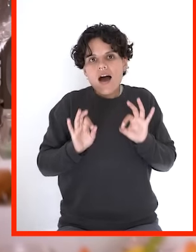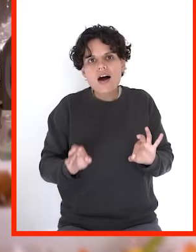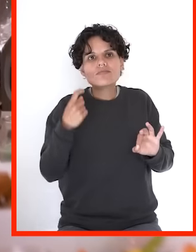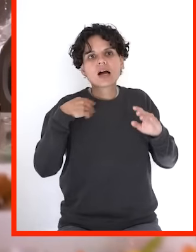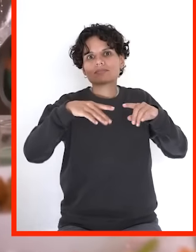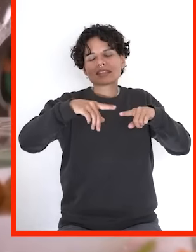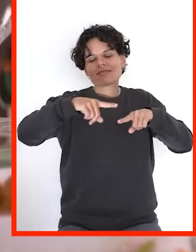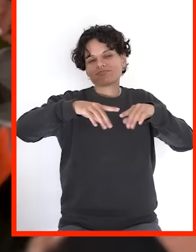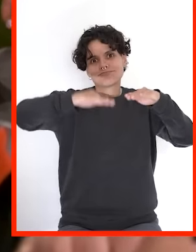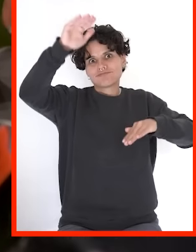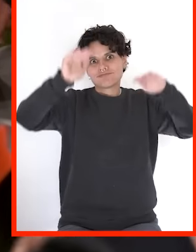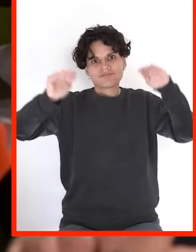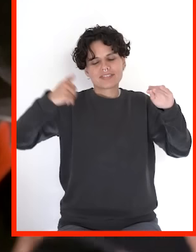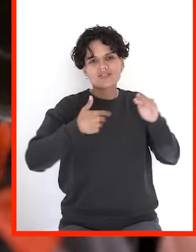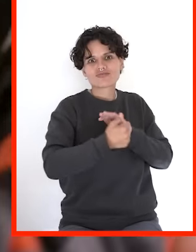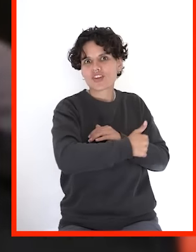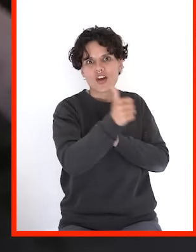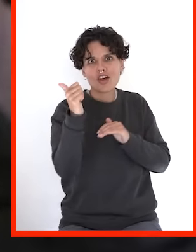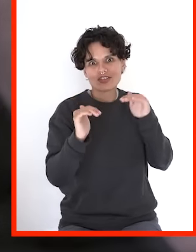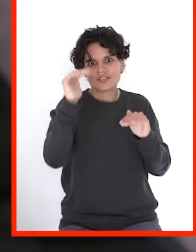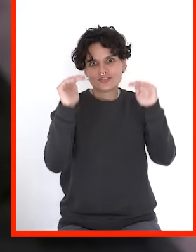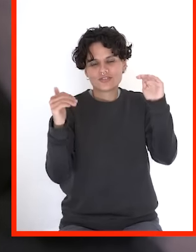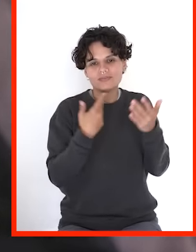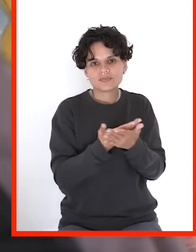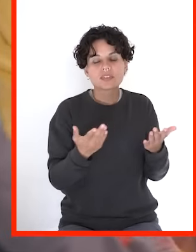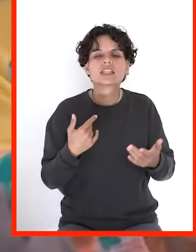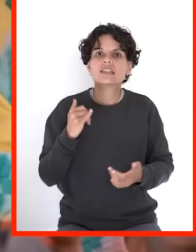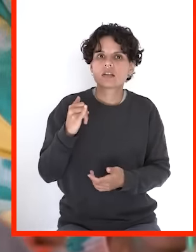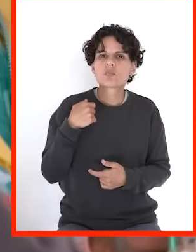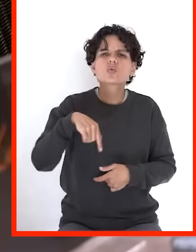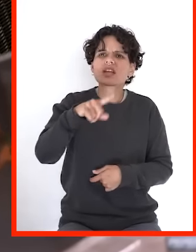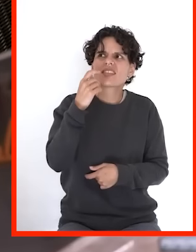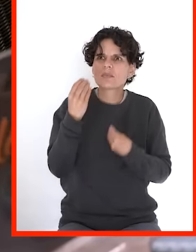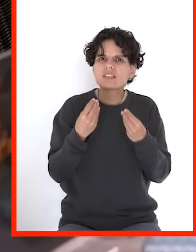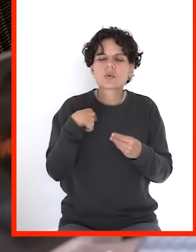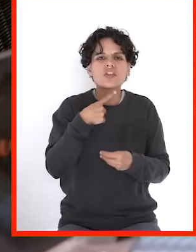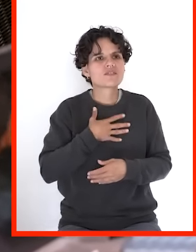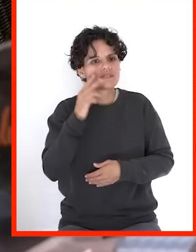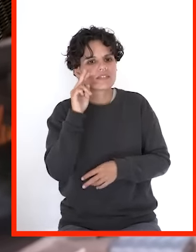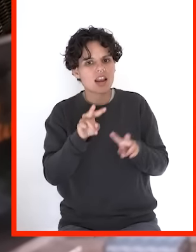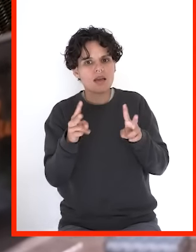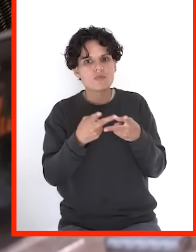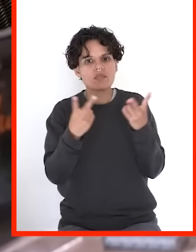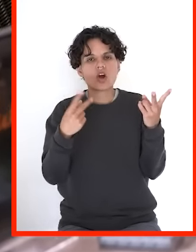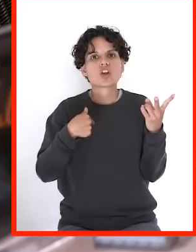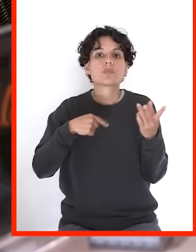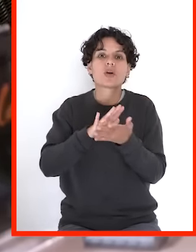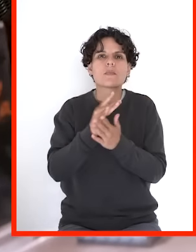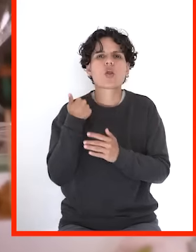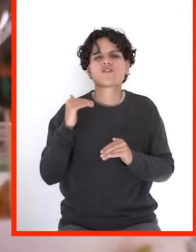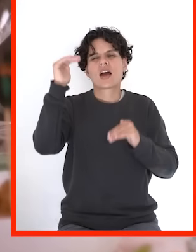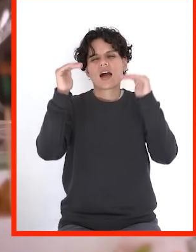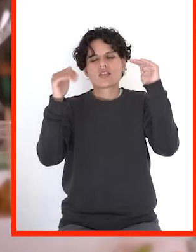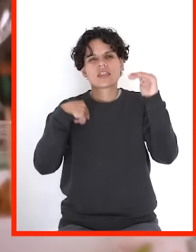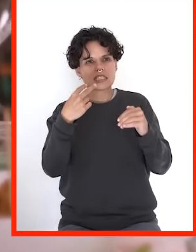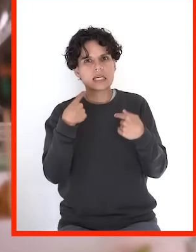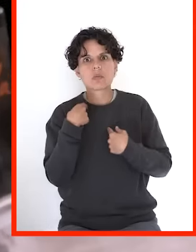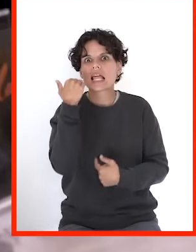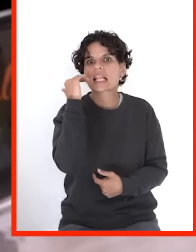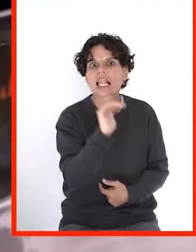ya generaciones cruzando como sí, el cuático, loco, igual, ¿no? Es cuático cuando nos dicen, oye, lo escuchamos desde chicos. Ya, boludo. Nos